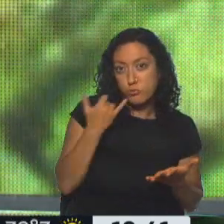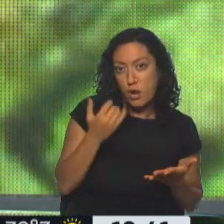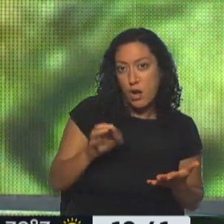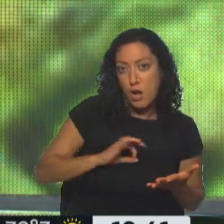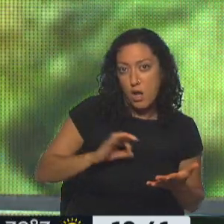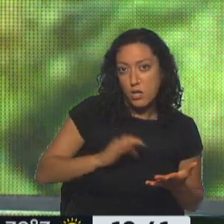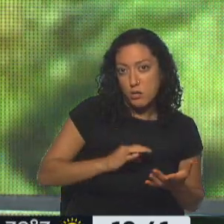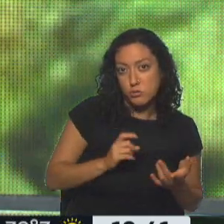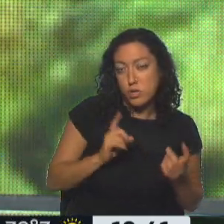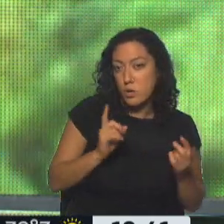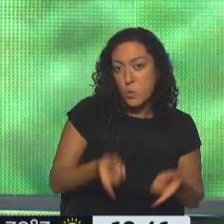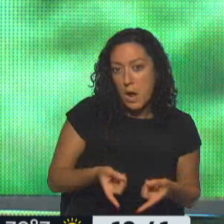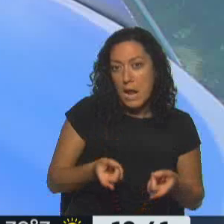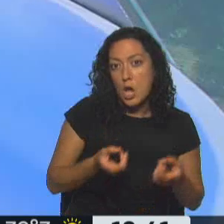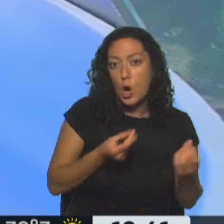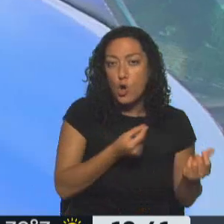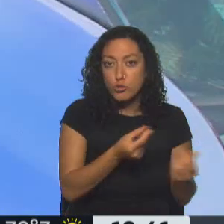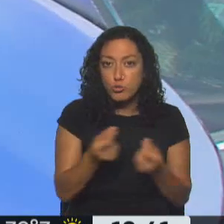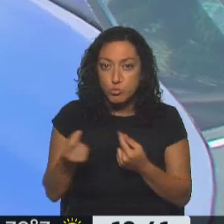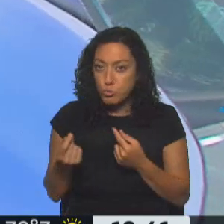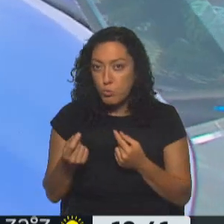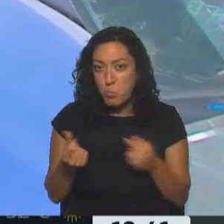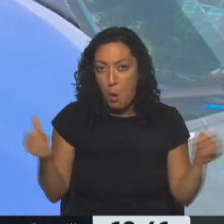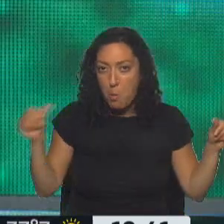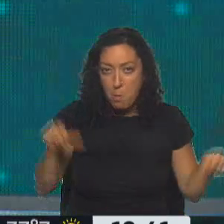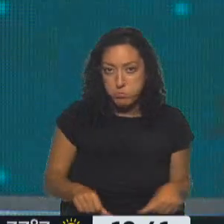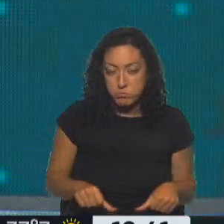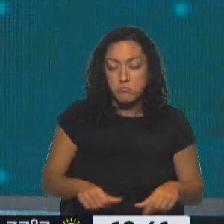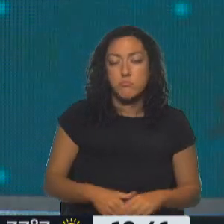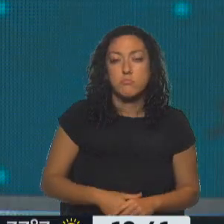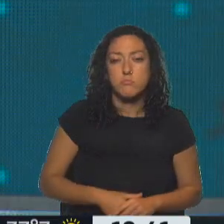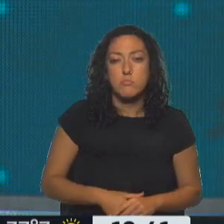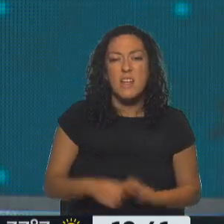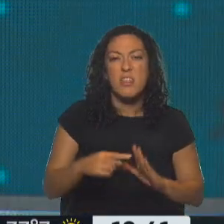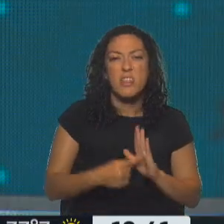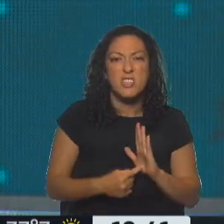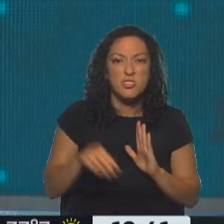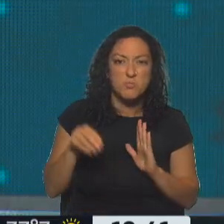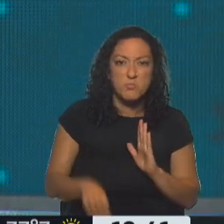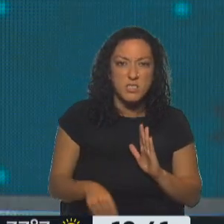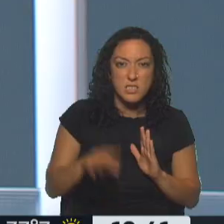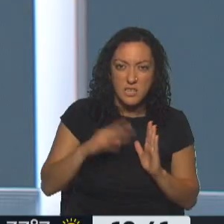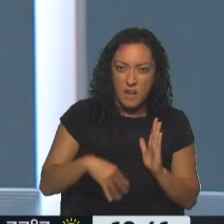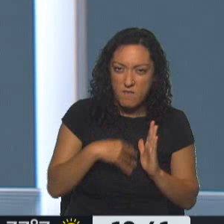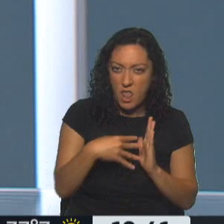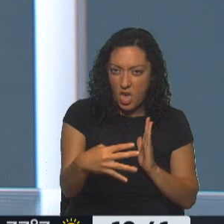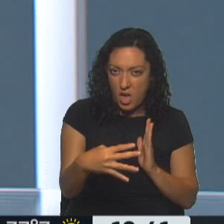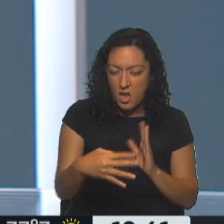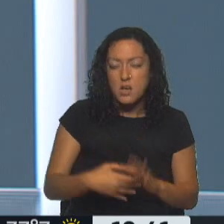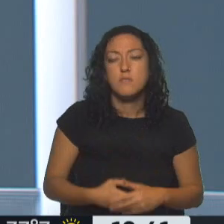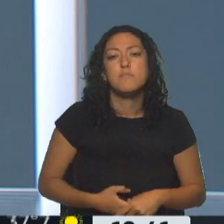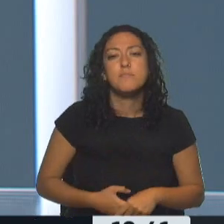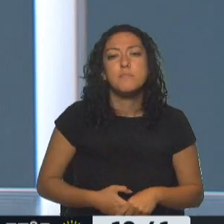algunos años y sin embargo el consumo ha caído notablemente para cerrar Pedro tenés algunos datos más Tenés una tabla me parece Sí